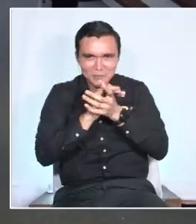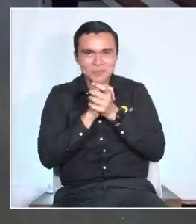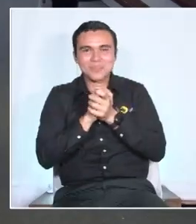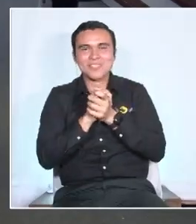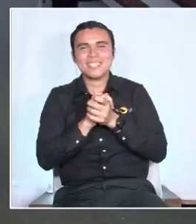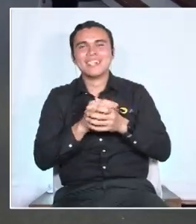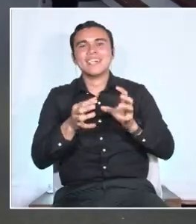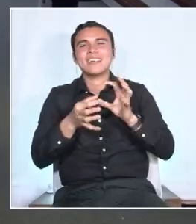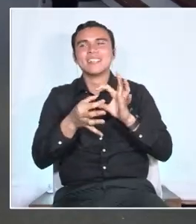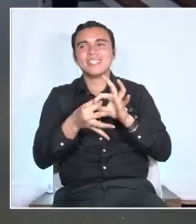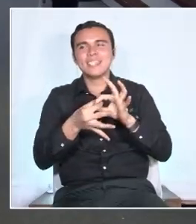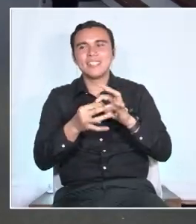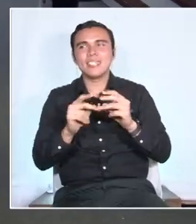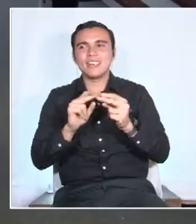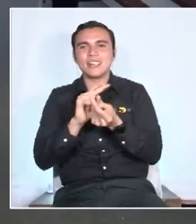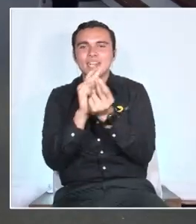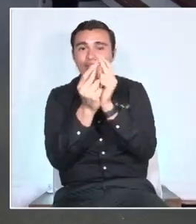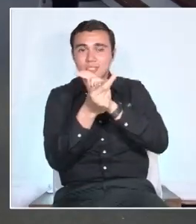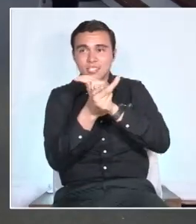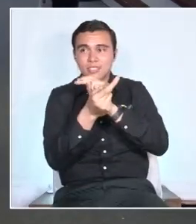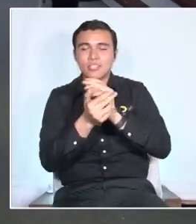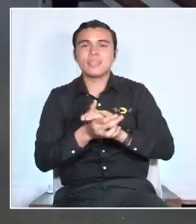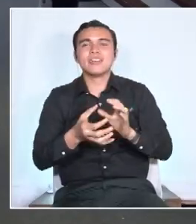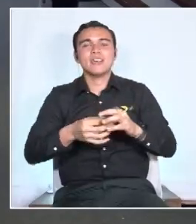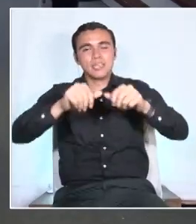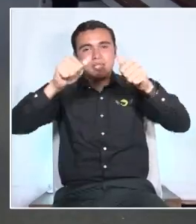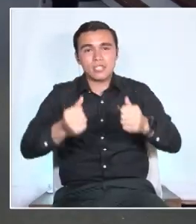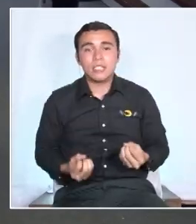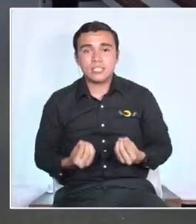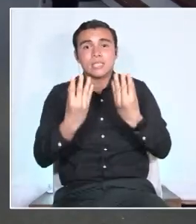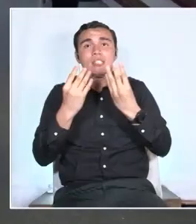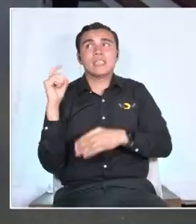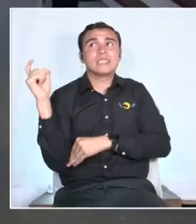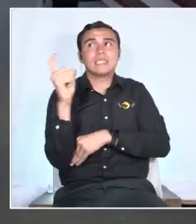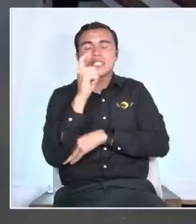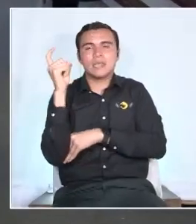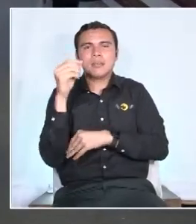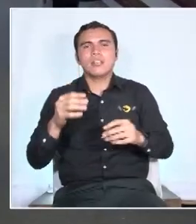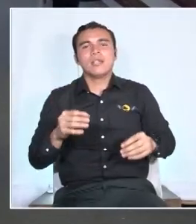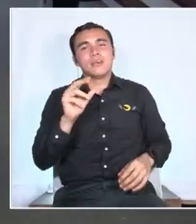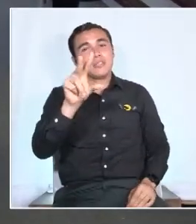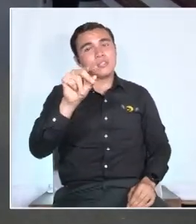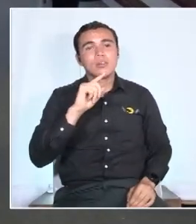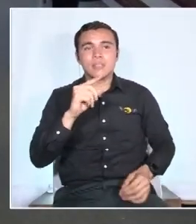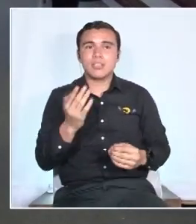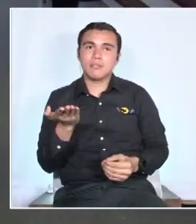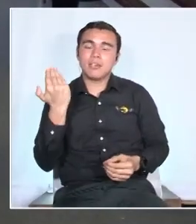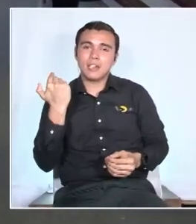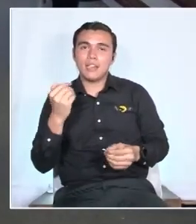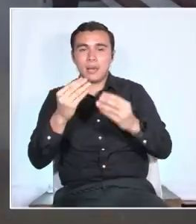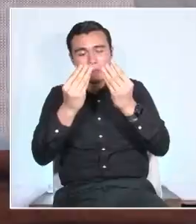de reconciliación. Y el fuego del altar debe estar encendido siempre. No deberá